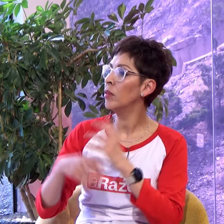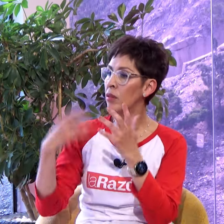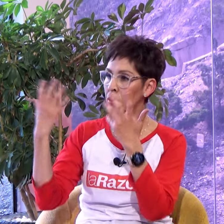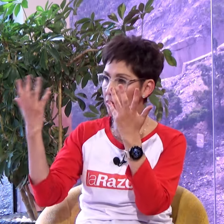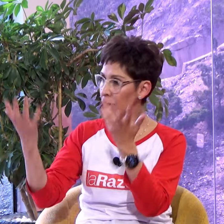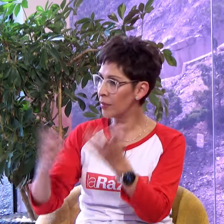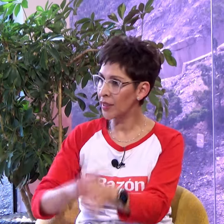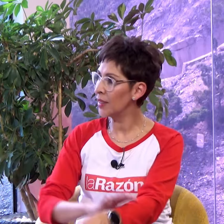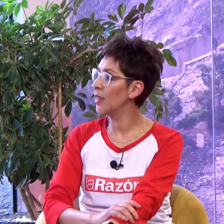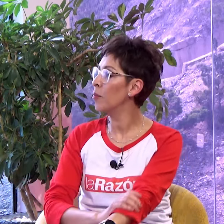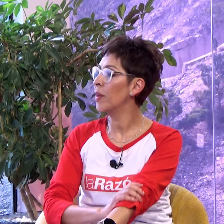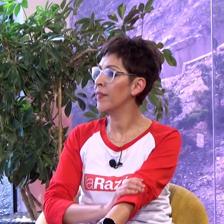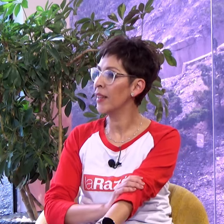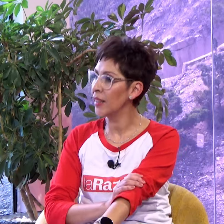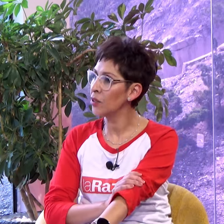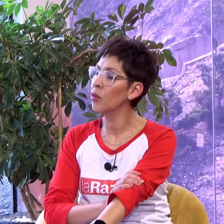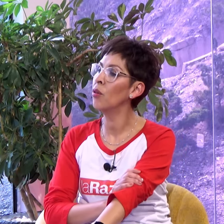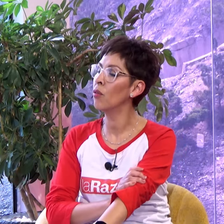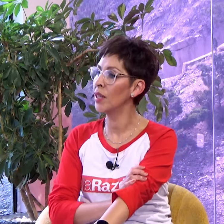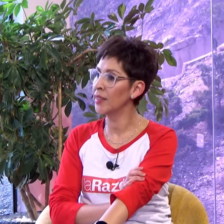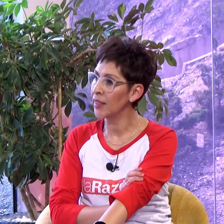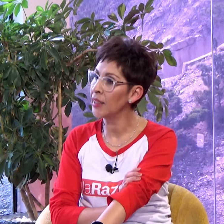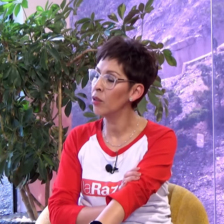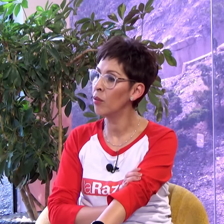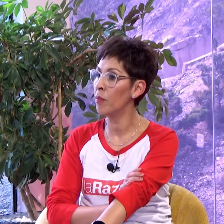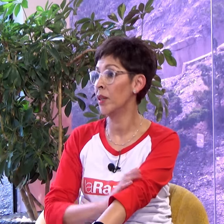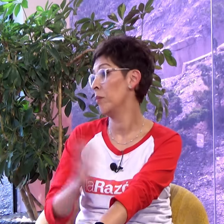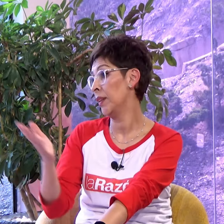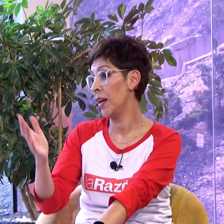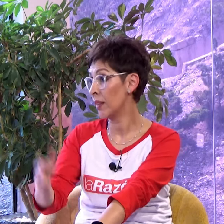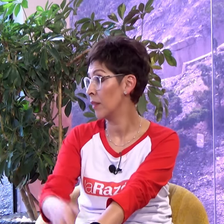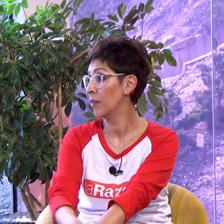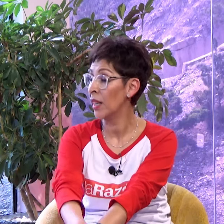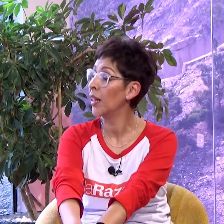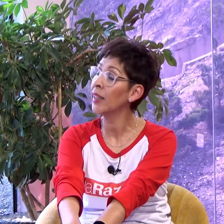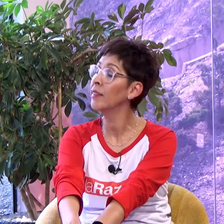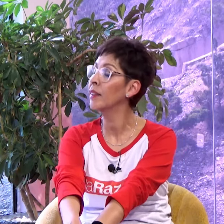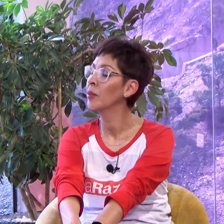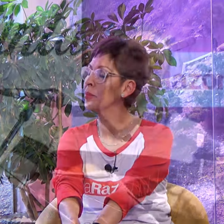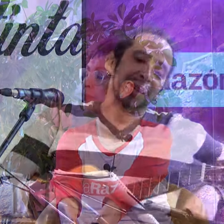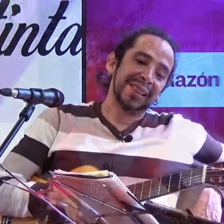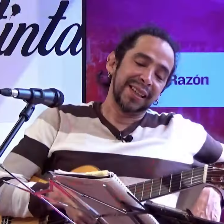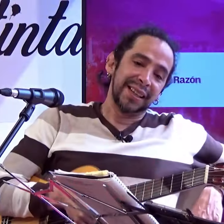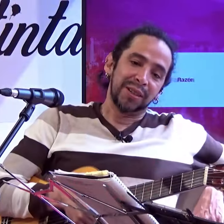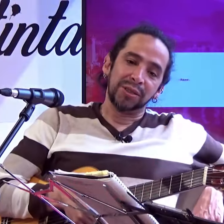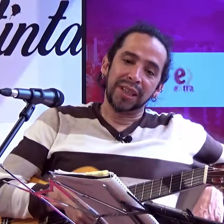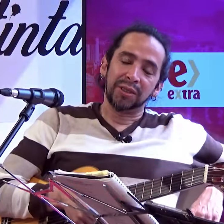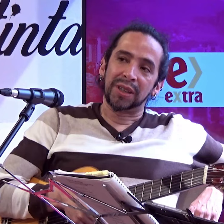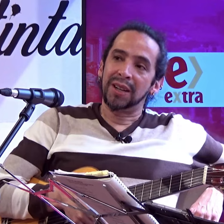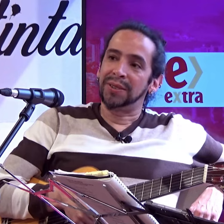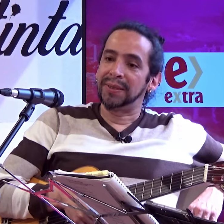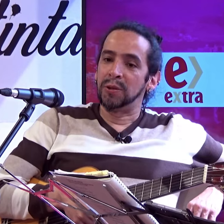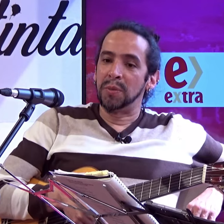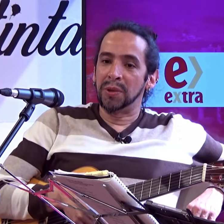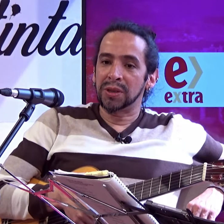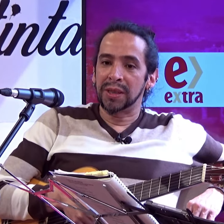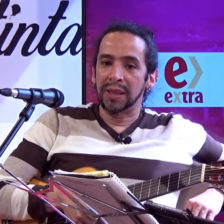¿Cómo deciden plantear esto? ¿Cuál es el hilo para invitar ya a la gente? Bueno, este concierto,